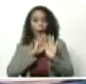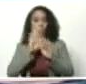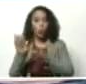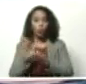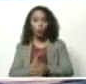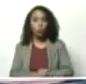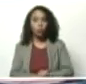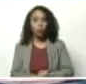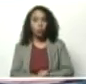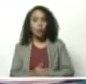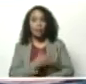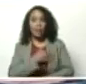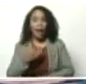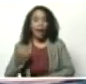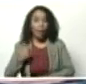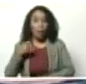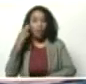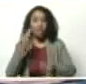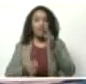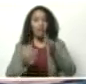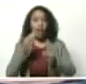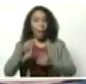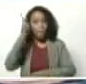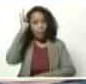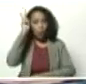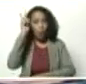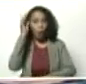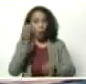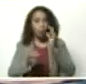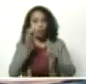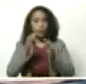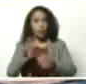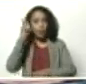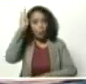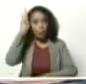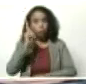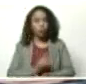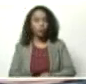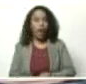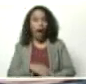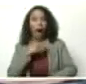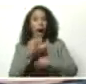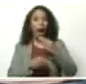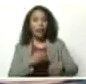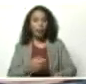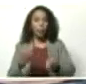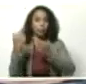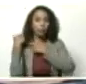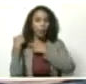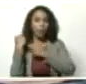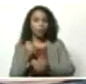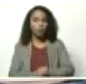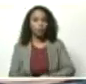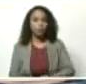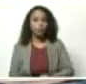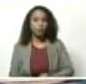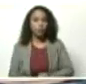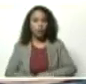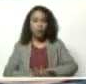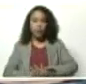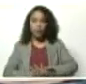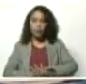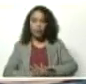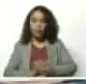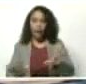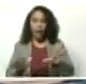y aspiramos a que la fiscalía peruana, la justicia peruana tome cartas en el asunto ya los